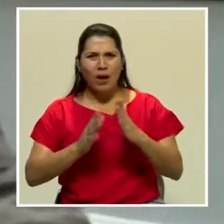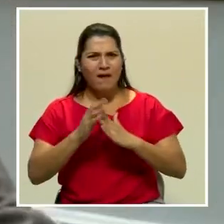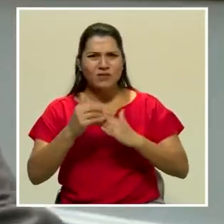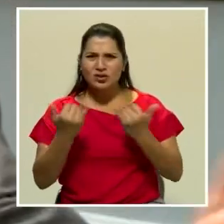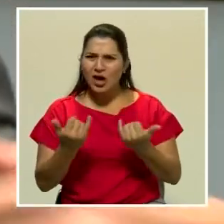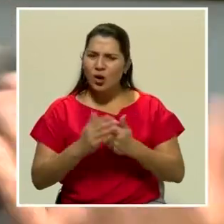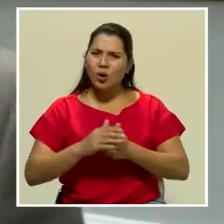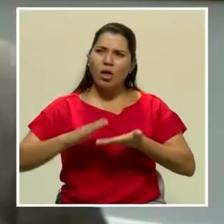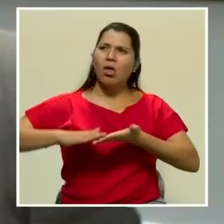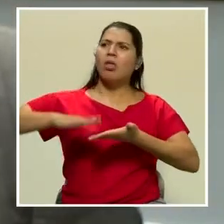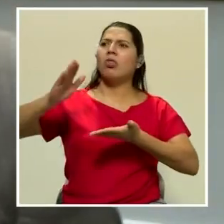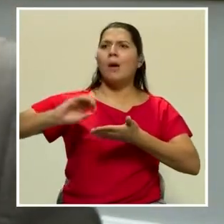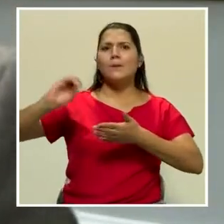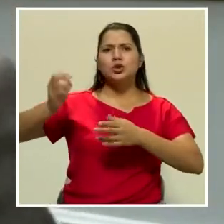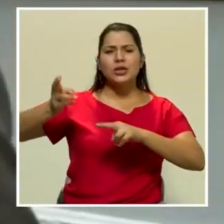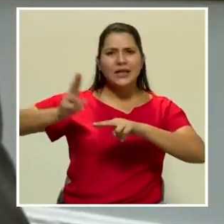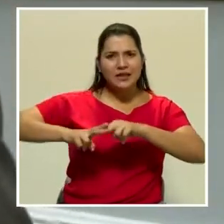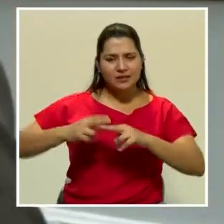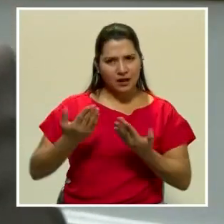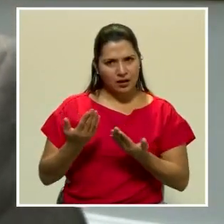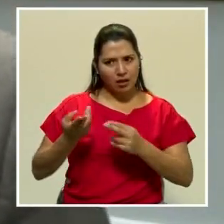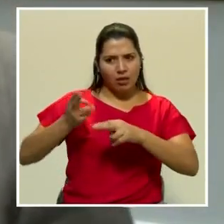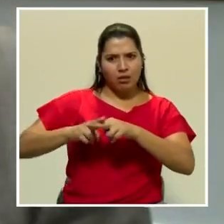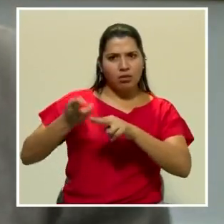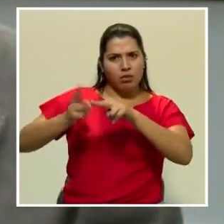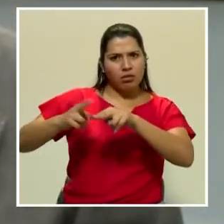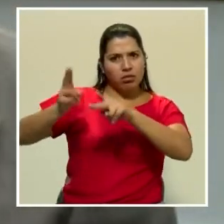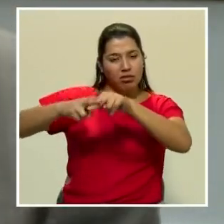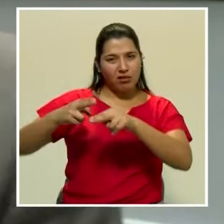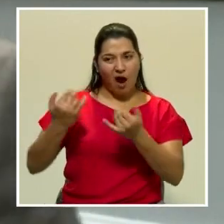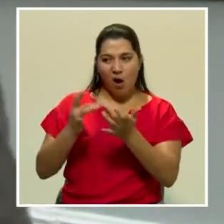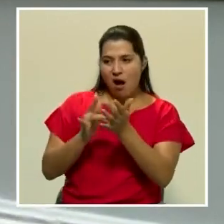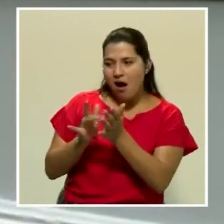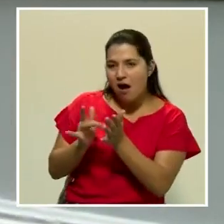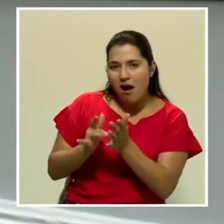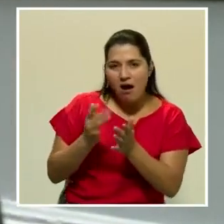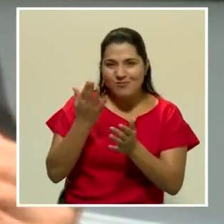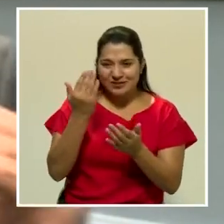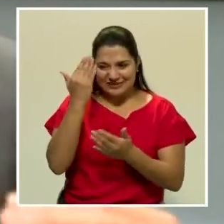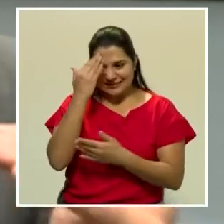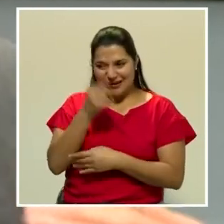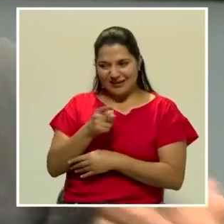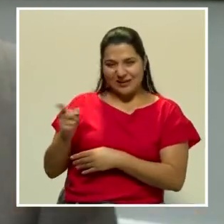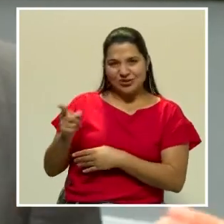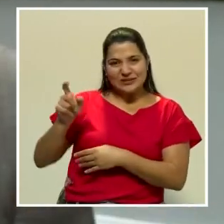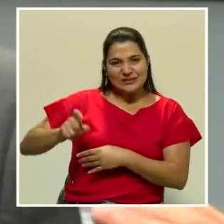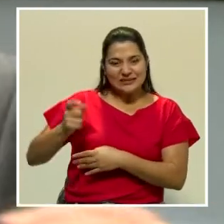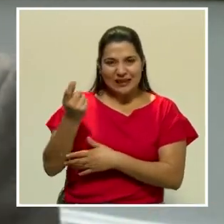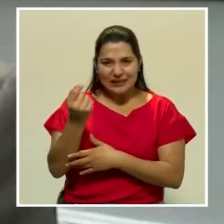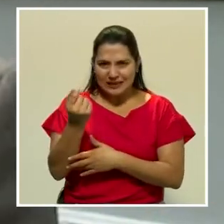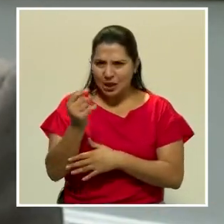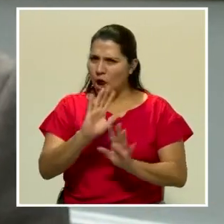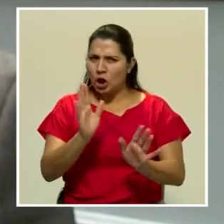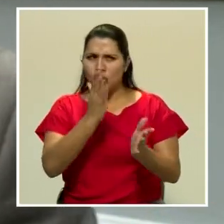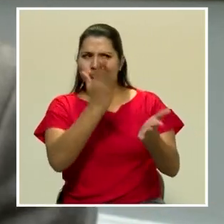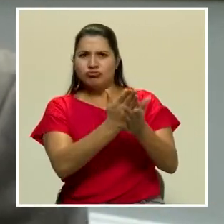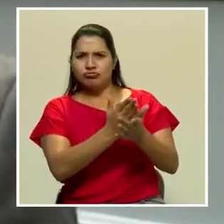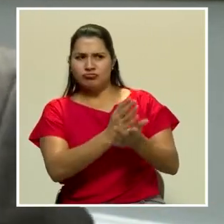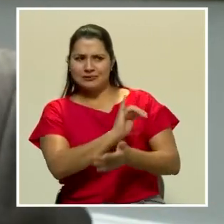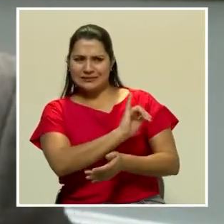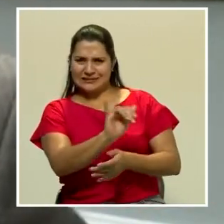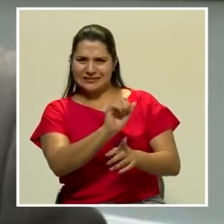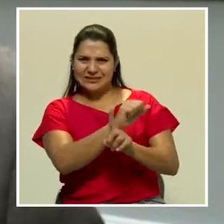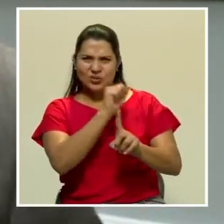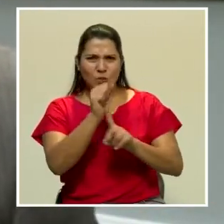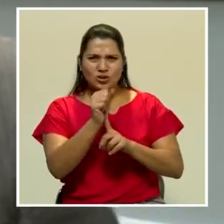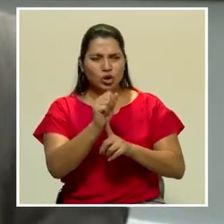más intereses, que es lo que muchas entidades están haciendo, y define reglas para detener por unas semanas por lo menos los remates, que es algo que nos